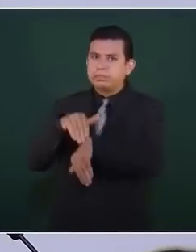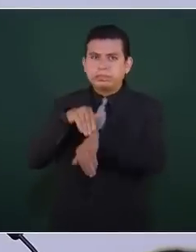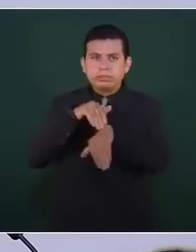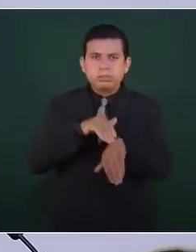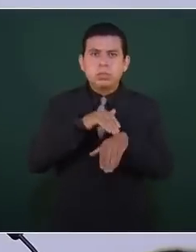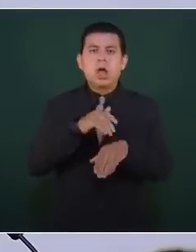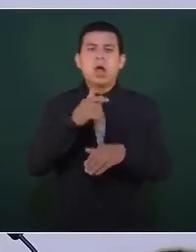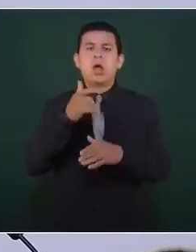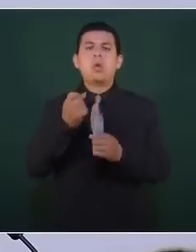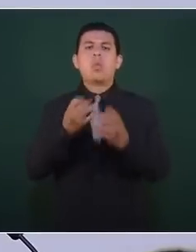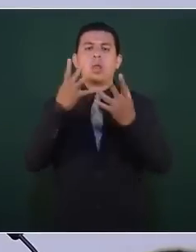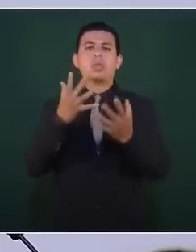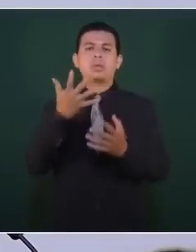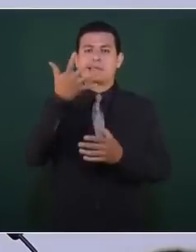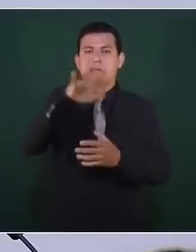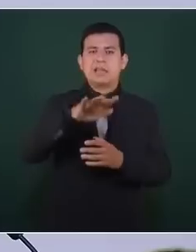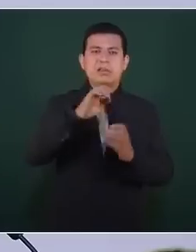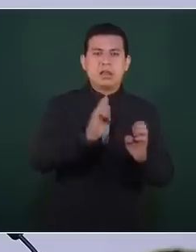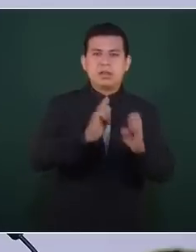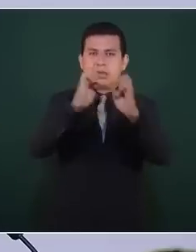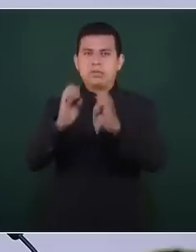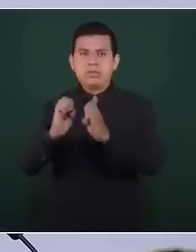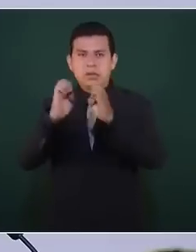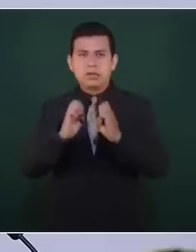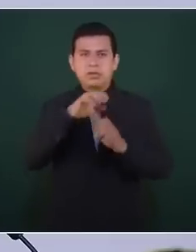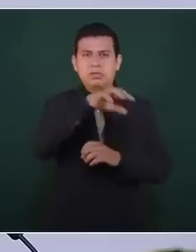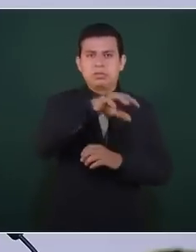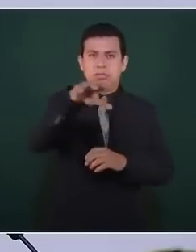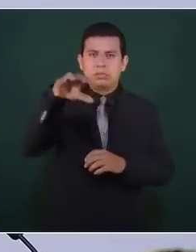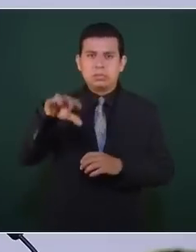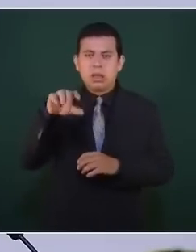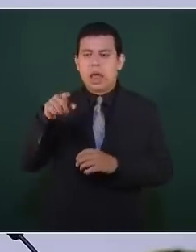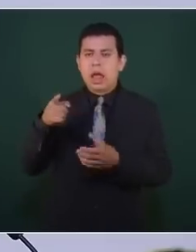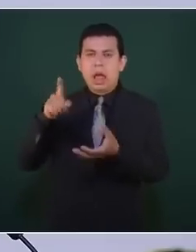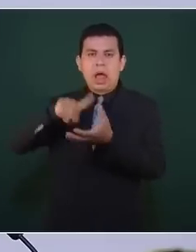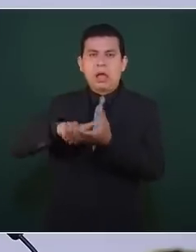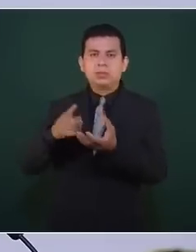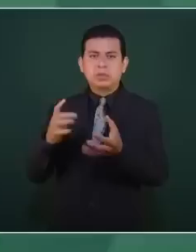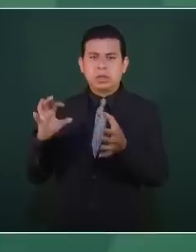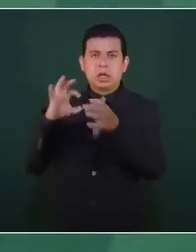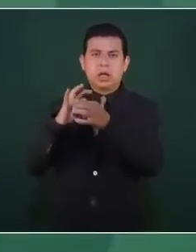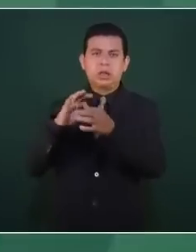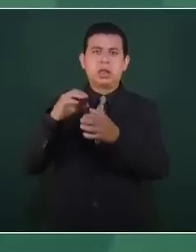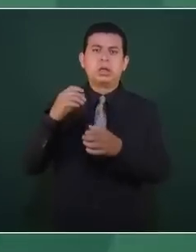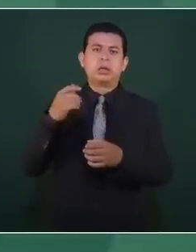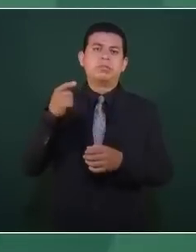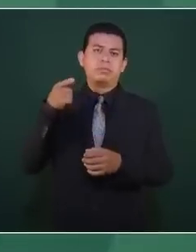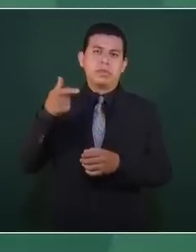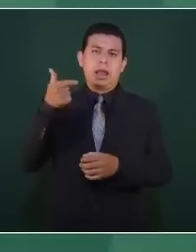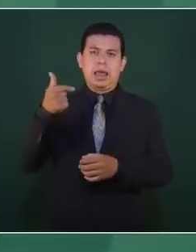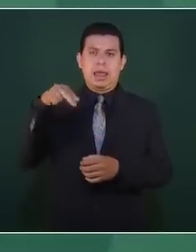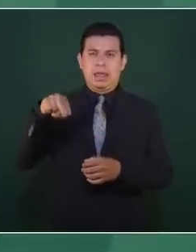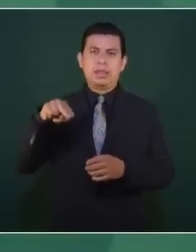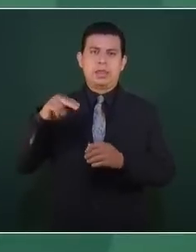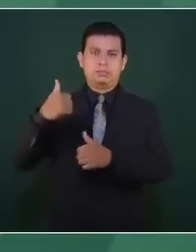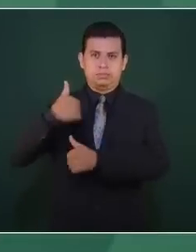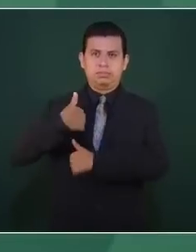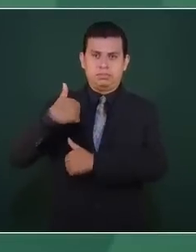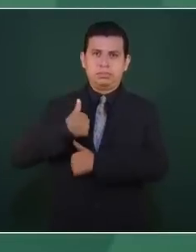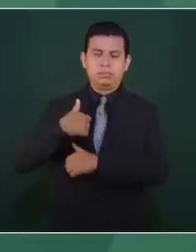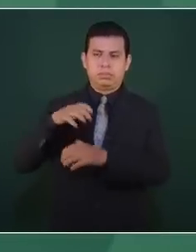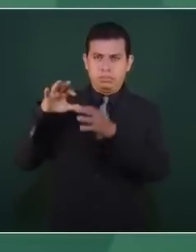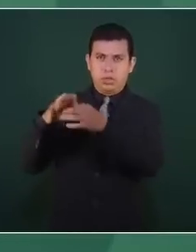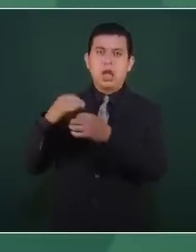10 áreas, 10 coordinaciones regionales de la Guardia Nacional, y también se tiene un